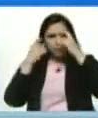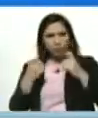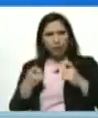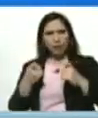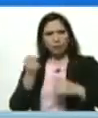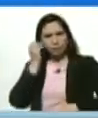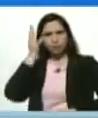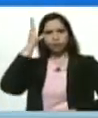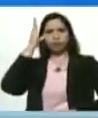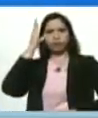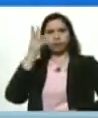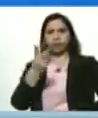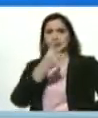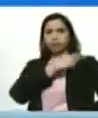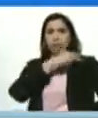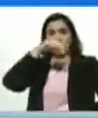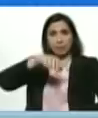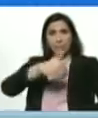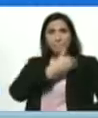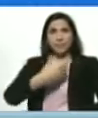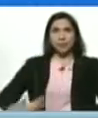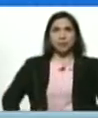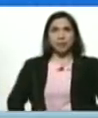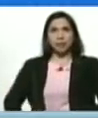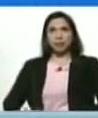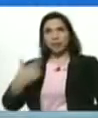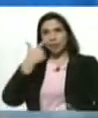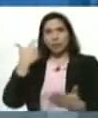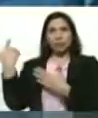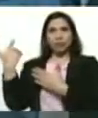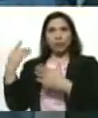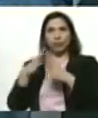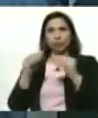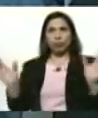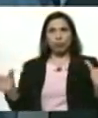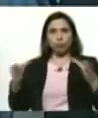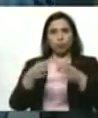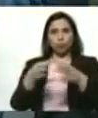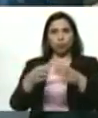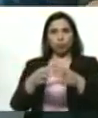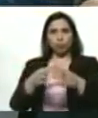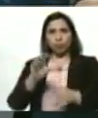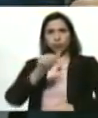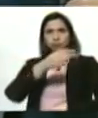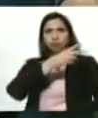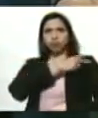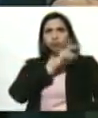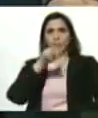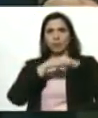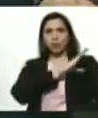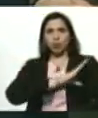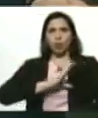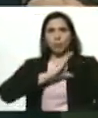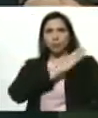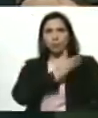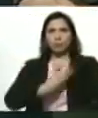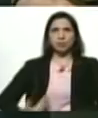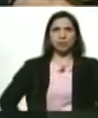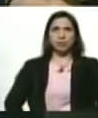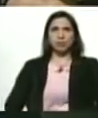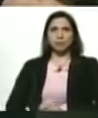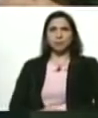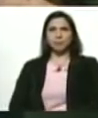que está al presidente asdrúbal chávez y todo el equipo directivo y la comisión presidencial